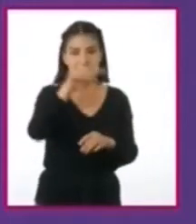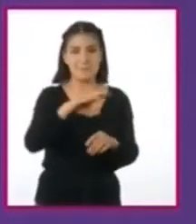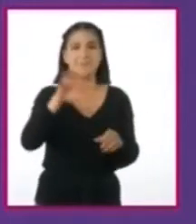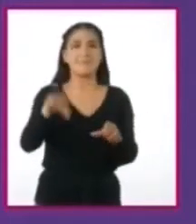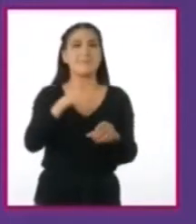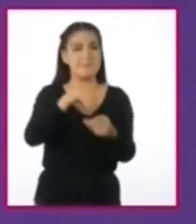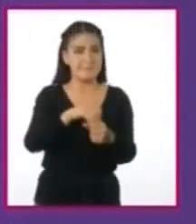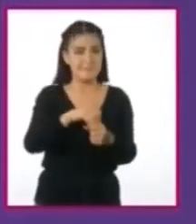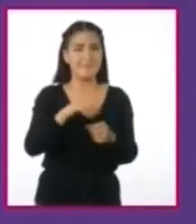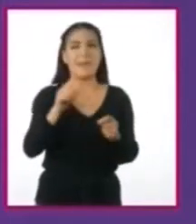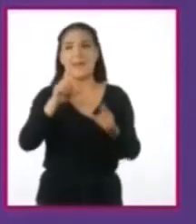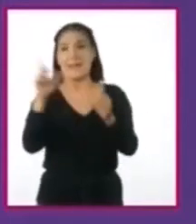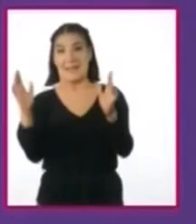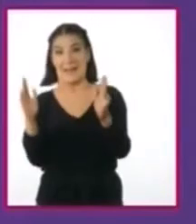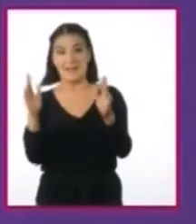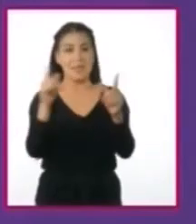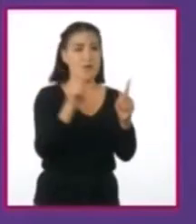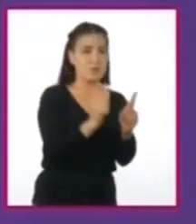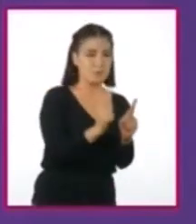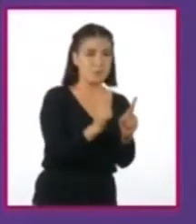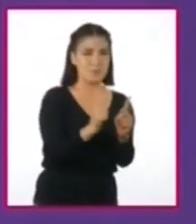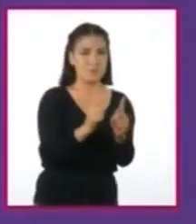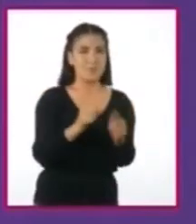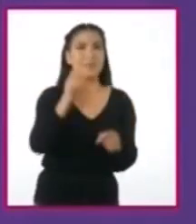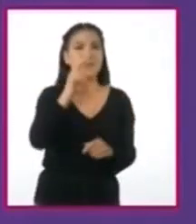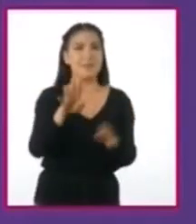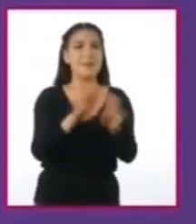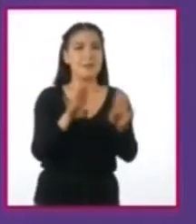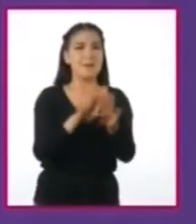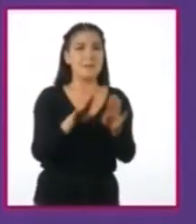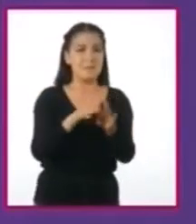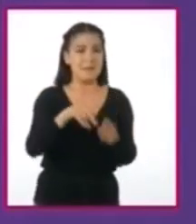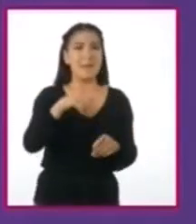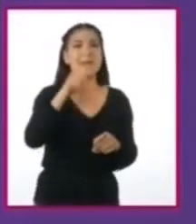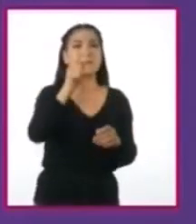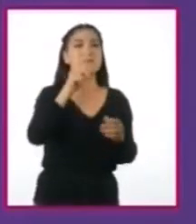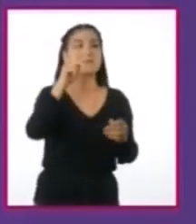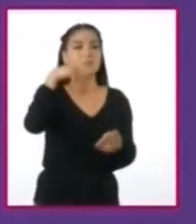menor. El valor obtenido es la proporción K,